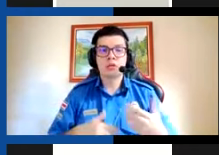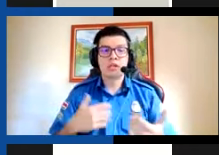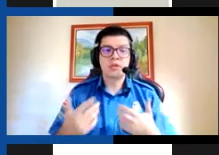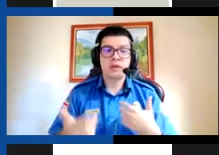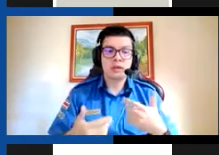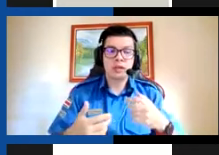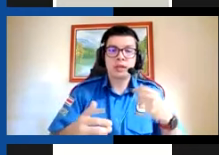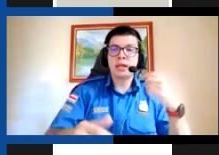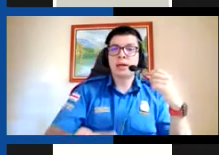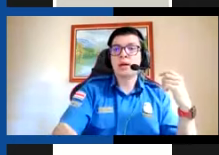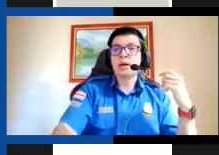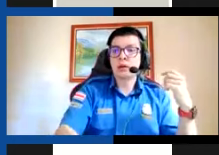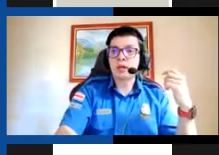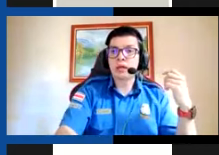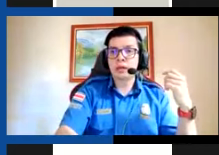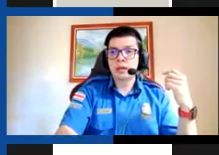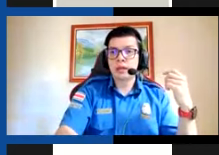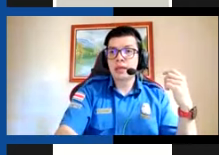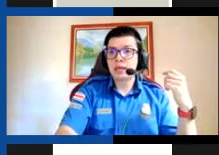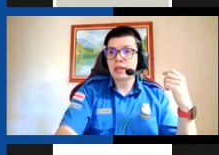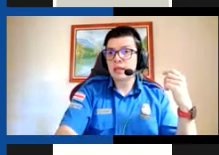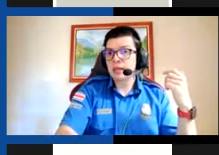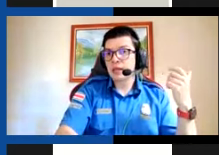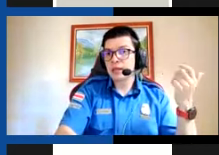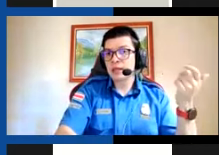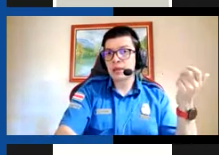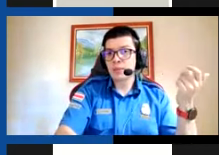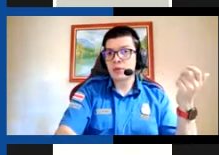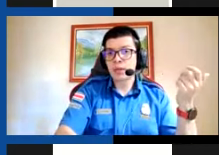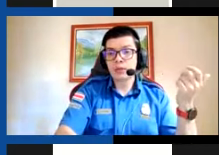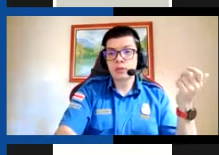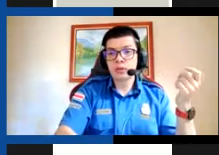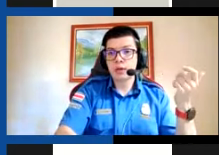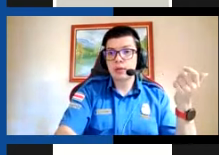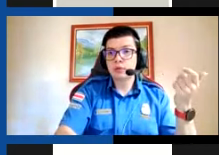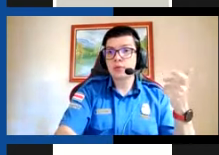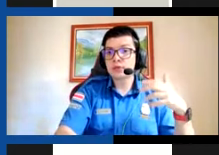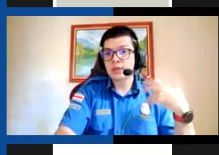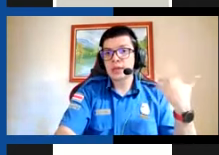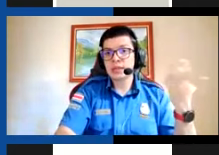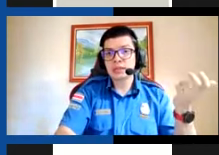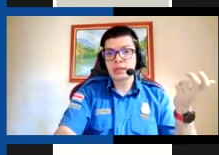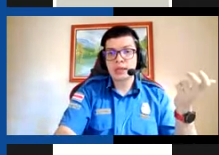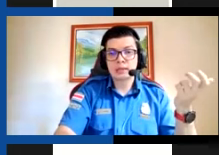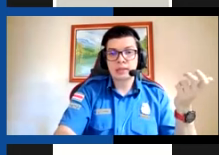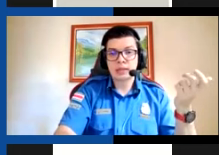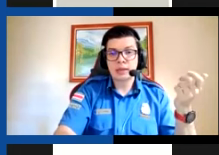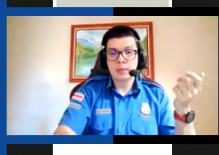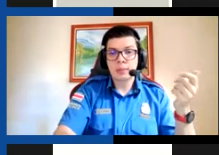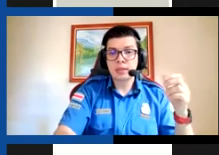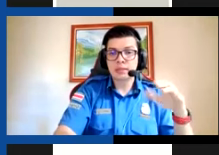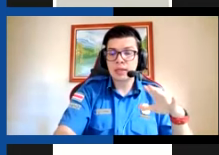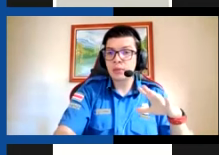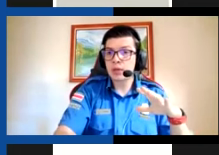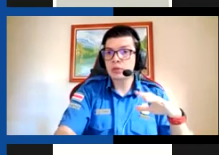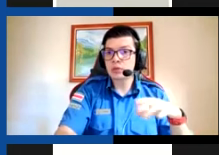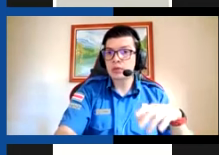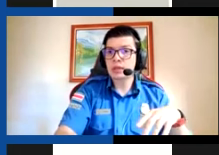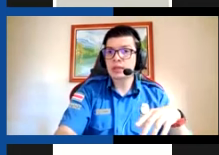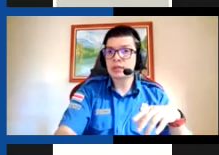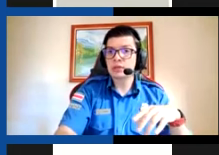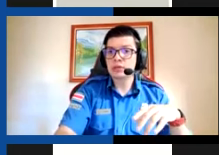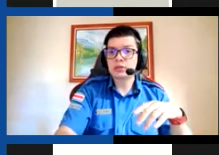petróleo lleva de la mano ingeniería de por medio, donde varios profesionales van a estar